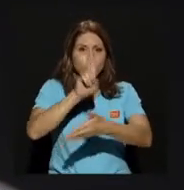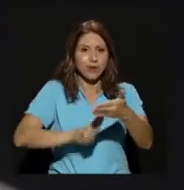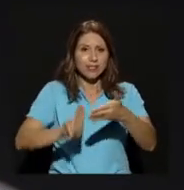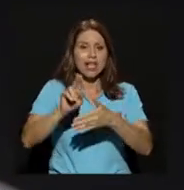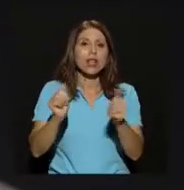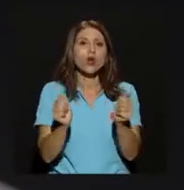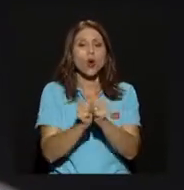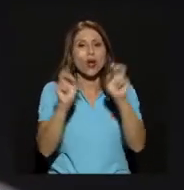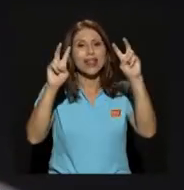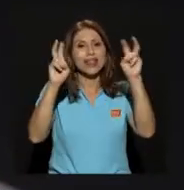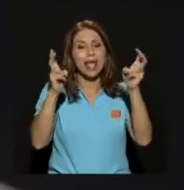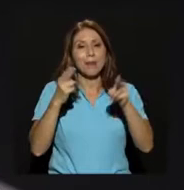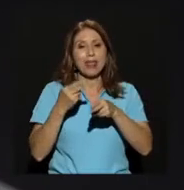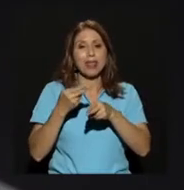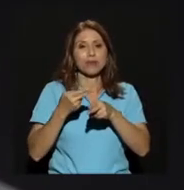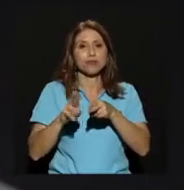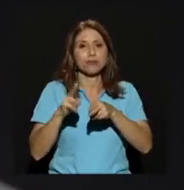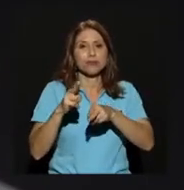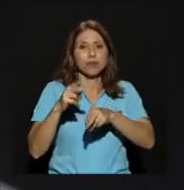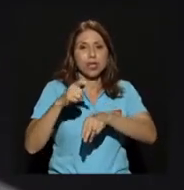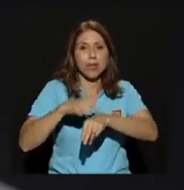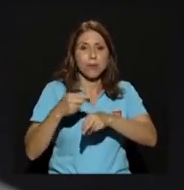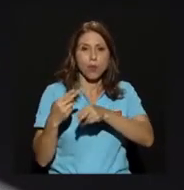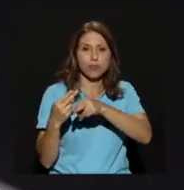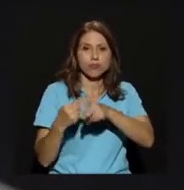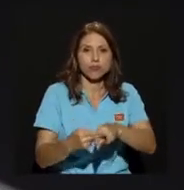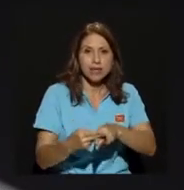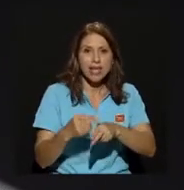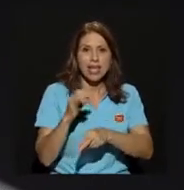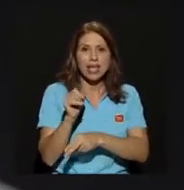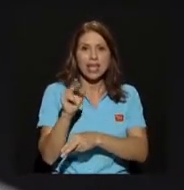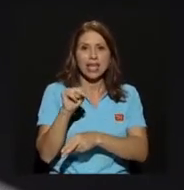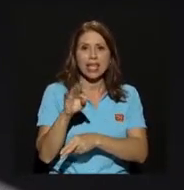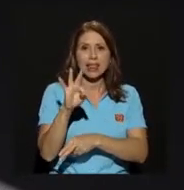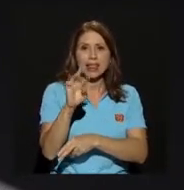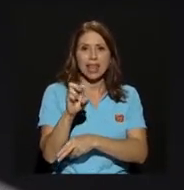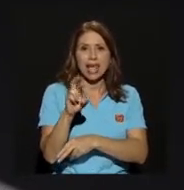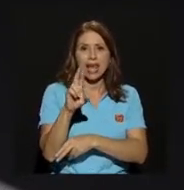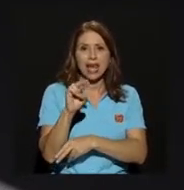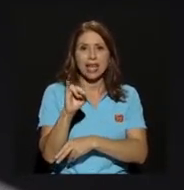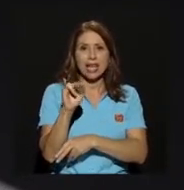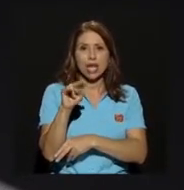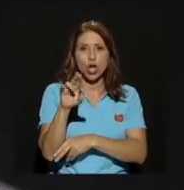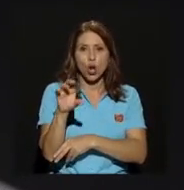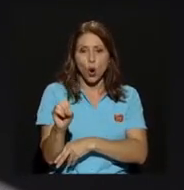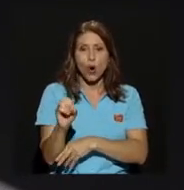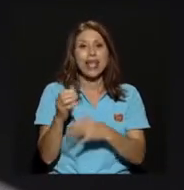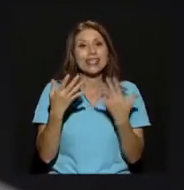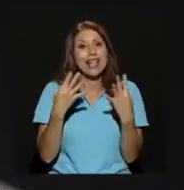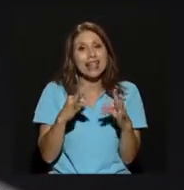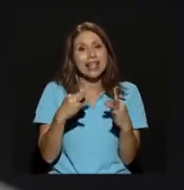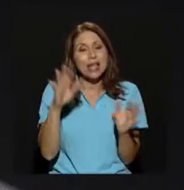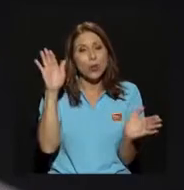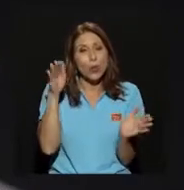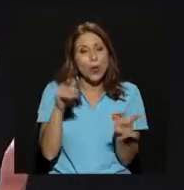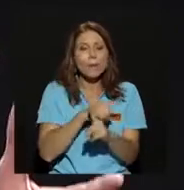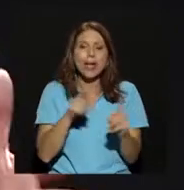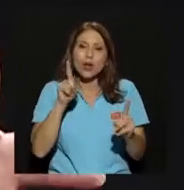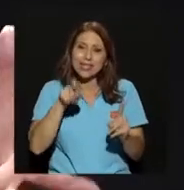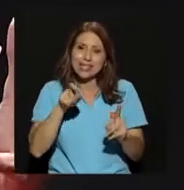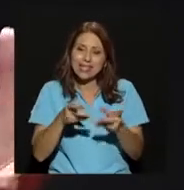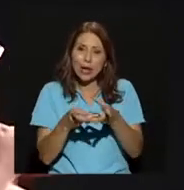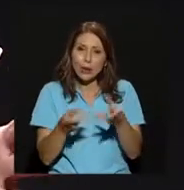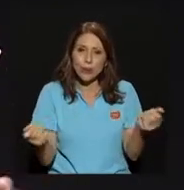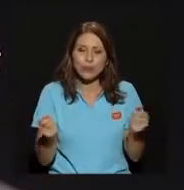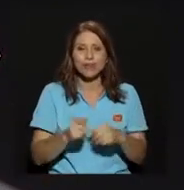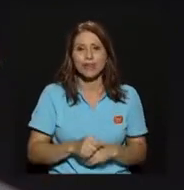de interinazgo, que se está tratando de disminuir, pero en realidad es un tema que todavía hay que buscar resolver. Un